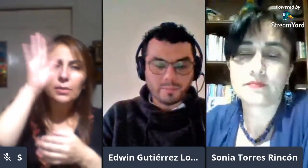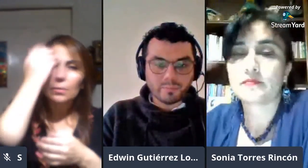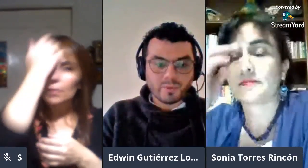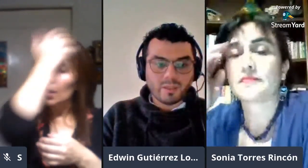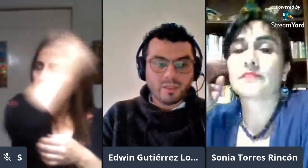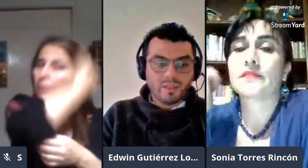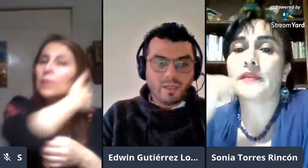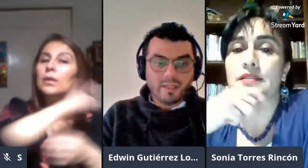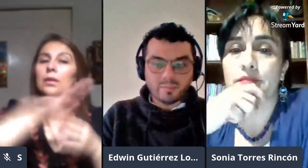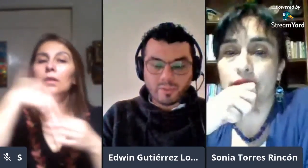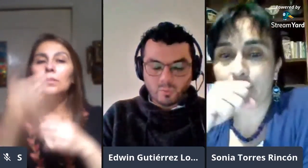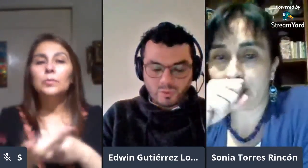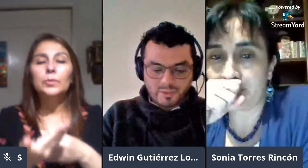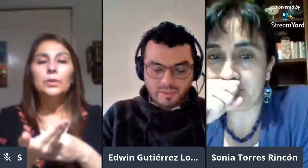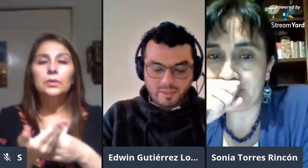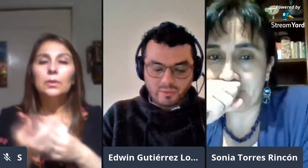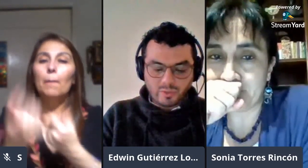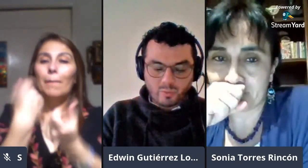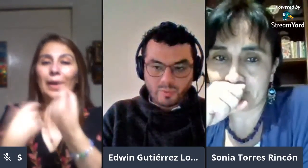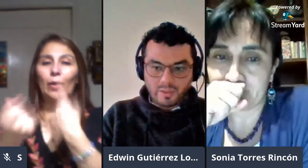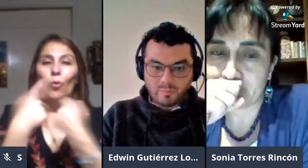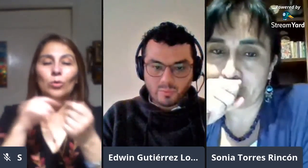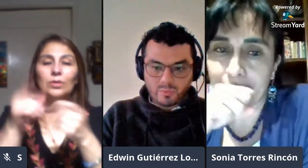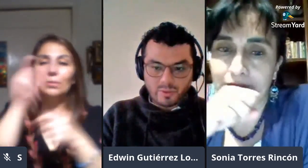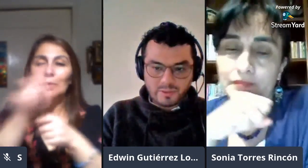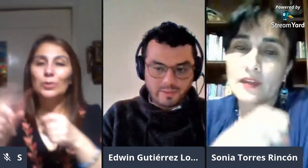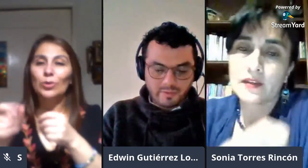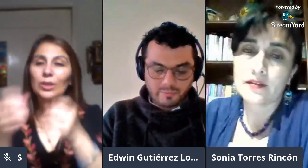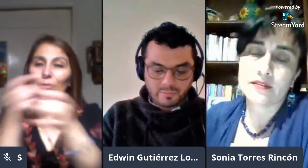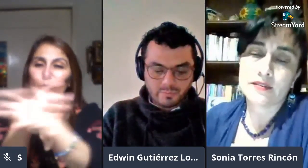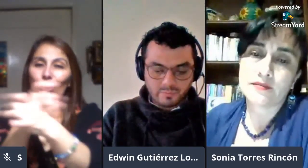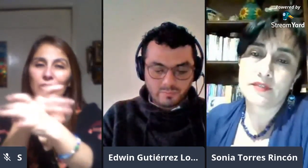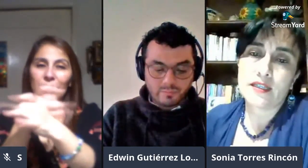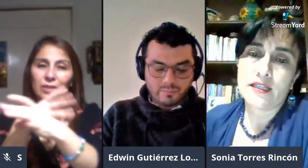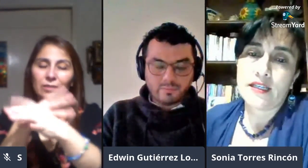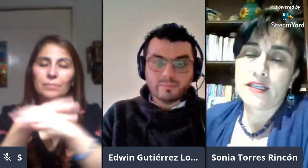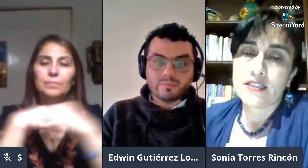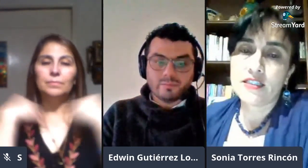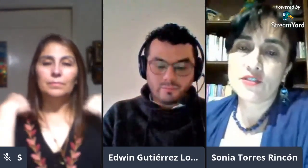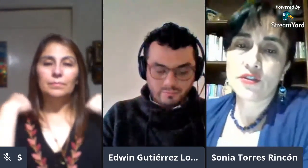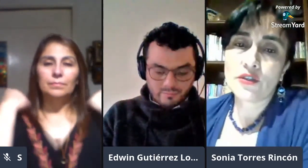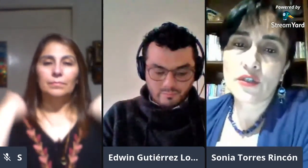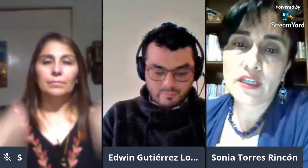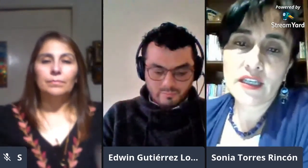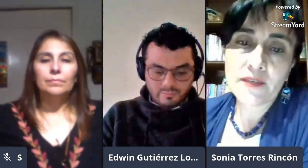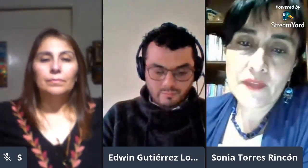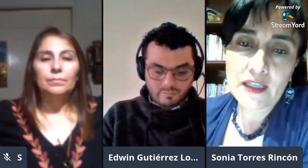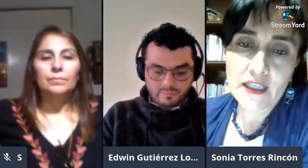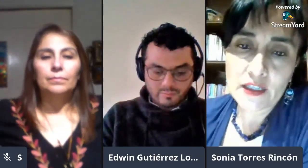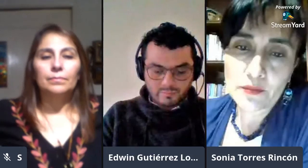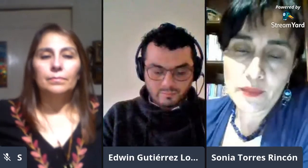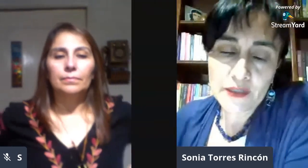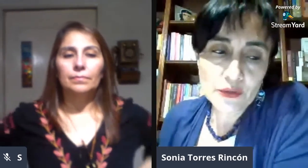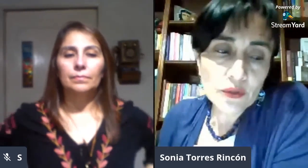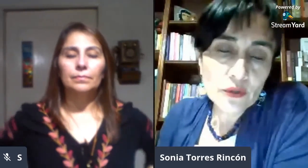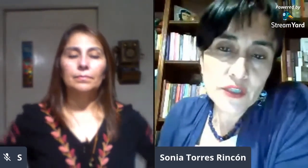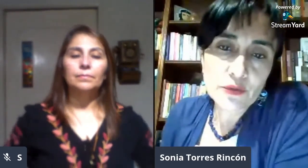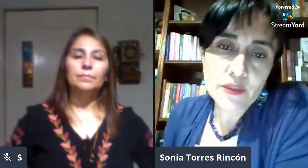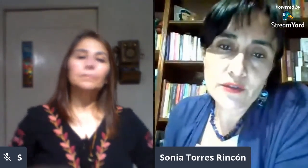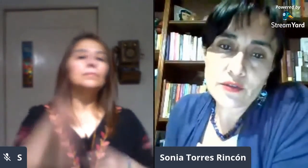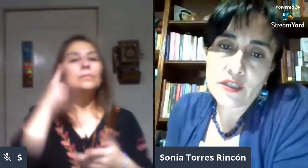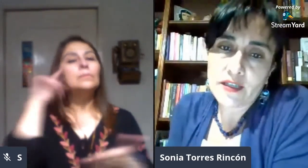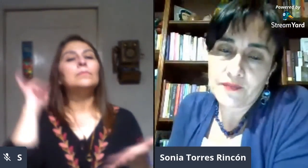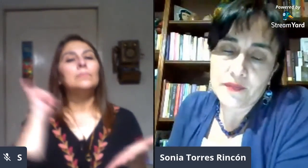paso a las preguntas de quien nos acompaña por el chat. Sí, yo creo que comparto